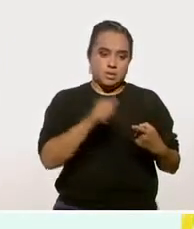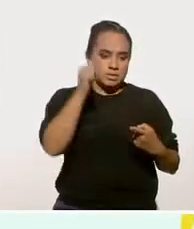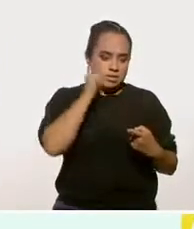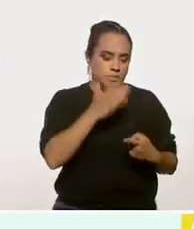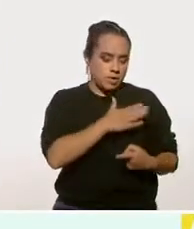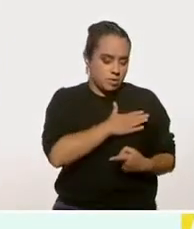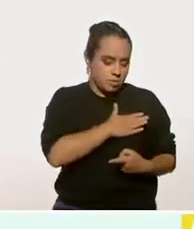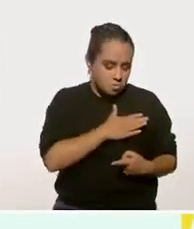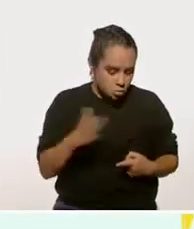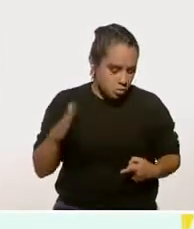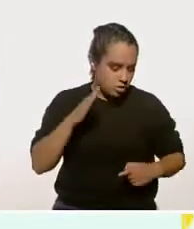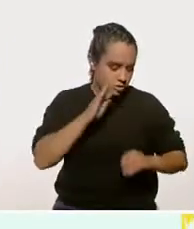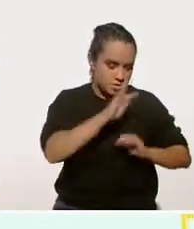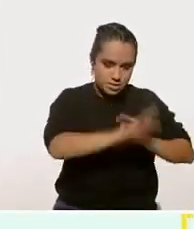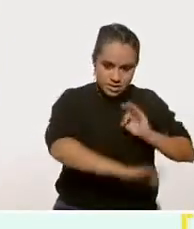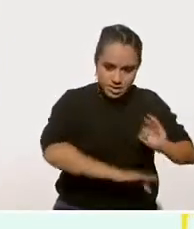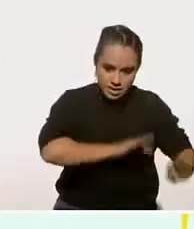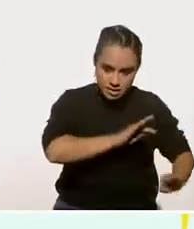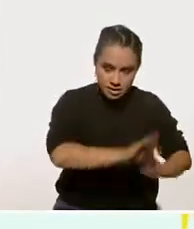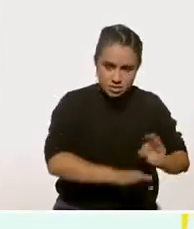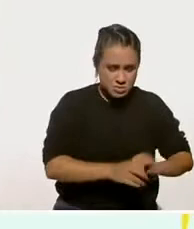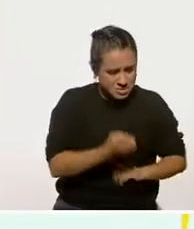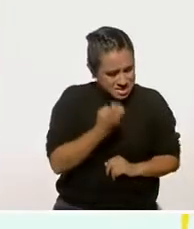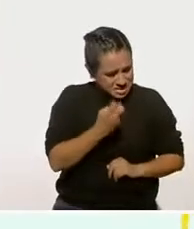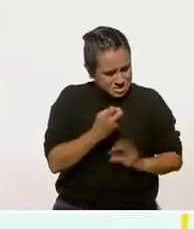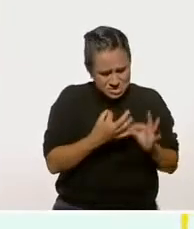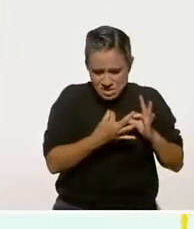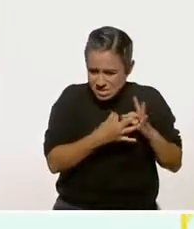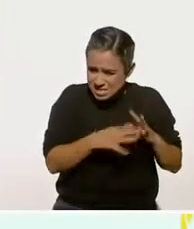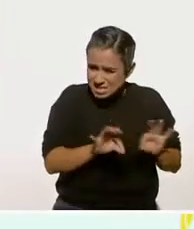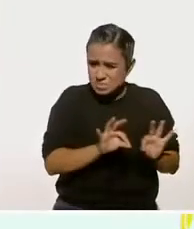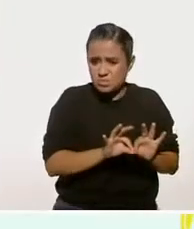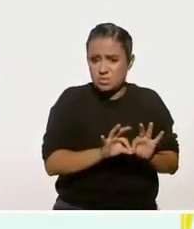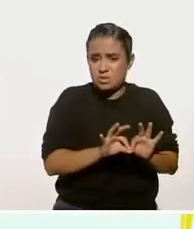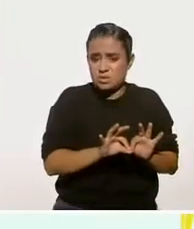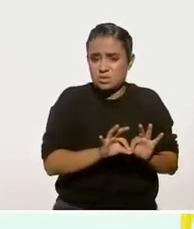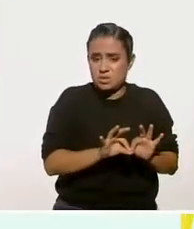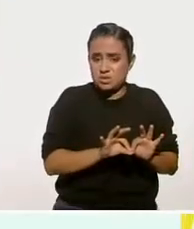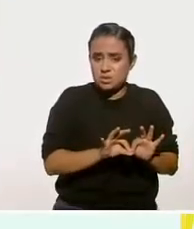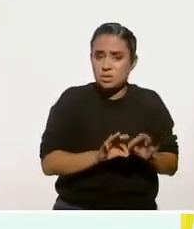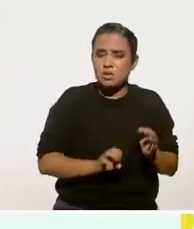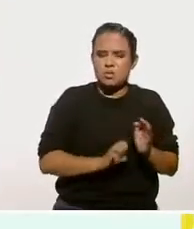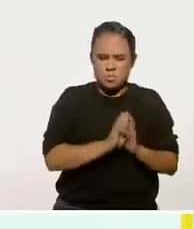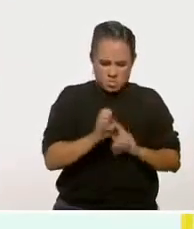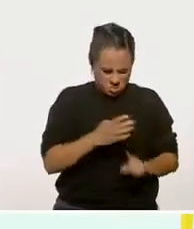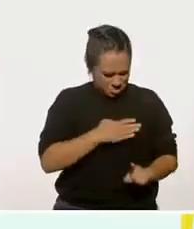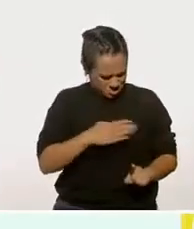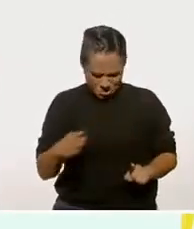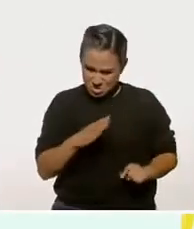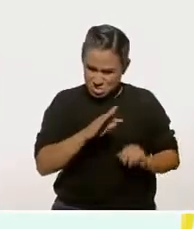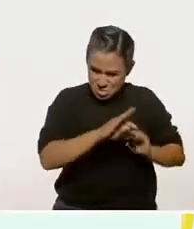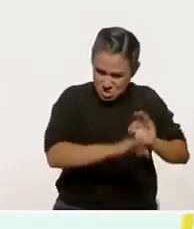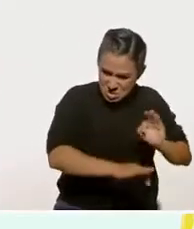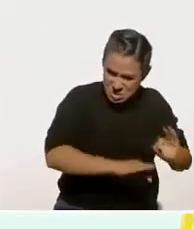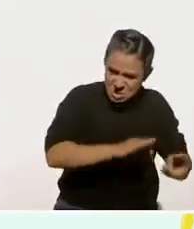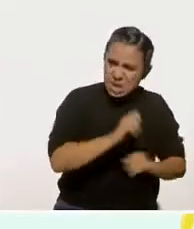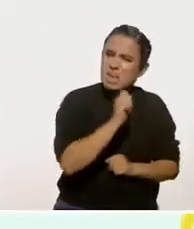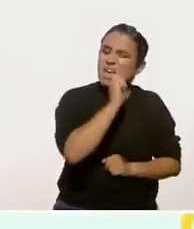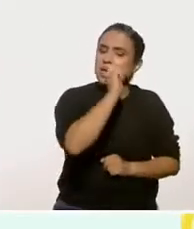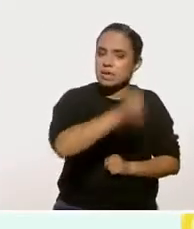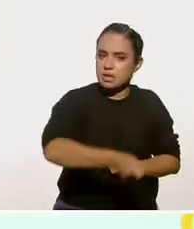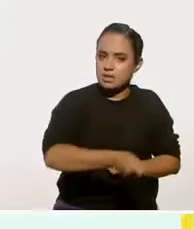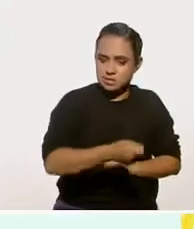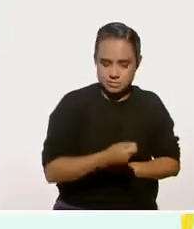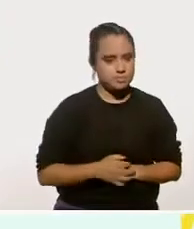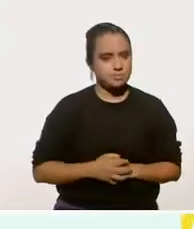tratos. Eso es fundamental. ¿Qué queremos decir cuando hablamos sobre buenos tratos? Bueno, que es